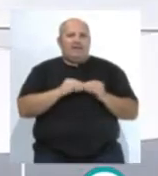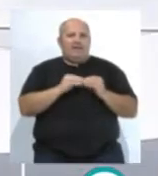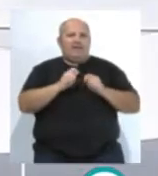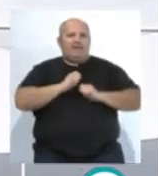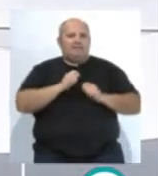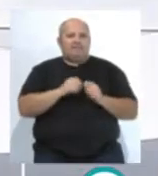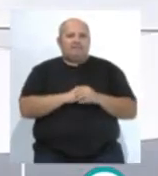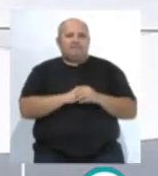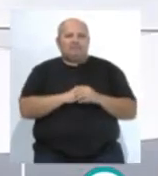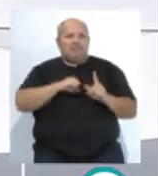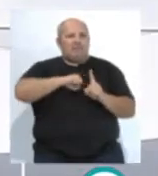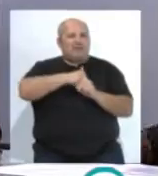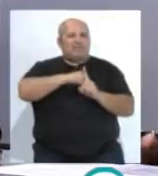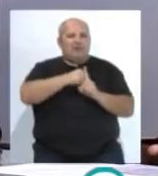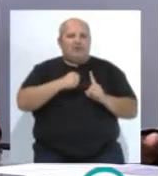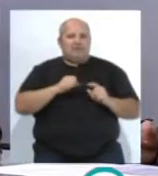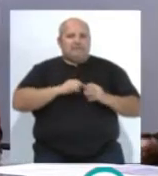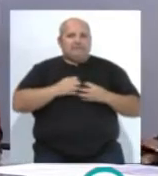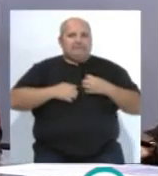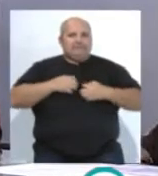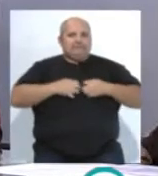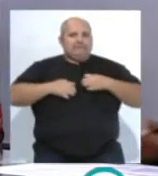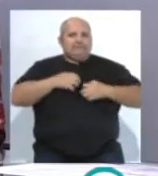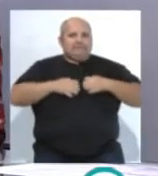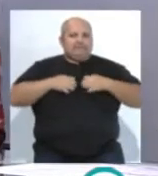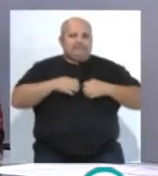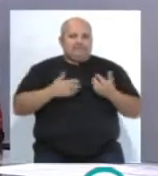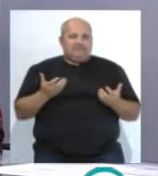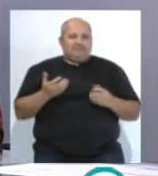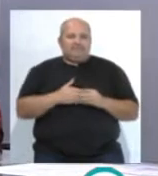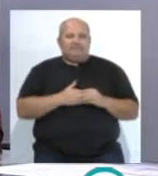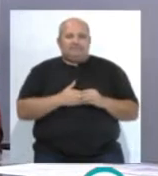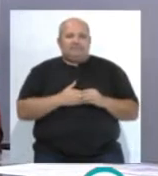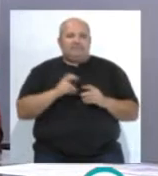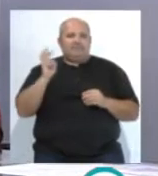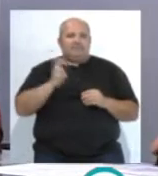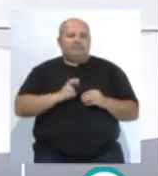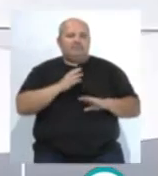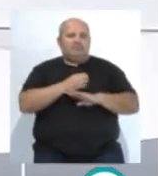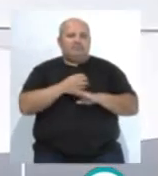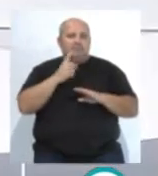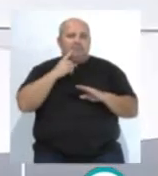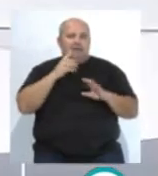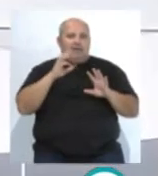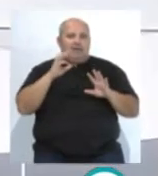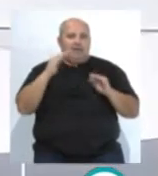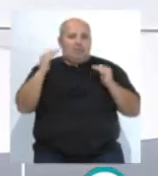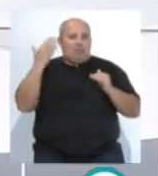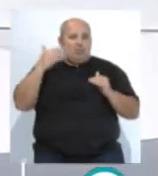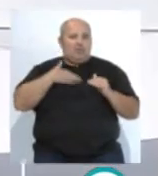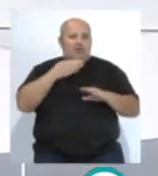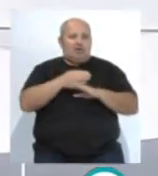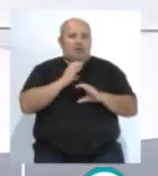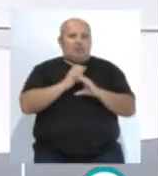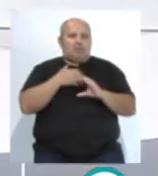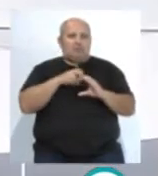manera... La presión añadida, sí. A lo mejor... Claro, nosotros cuando vos decís de Elche, nosotros llegamos a Elche no vimos ninguno del Cádiz. Yo iba